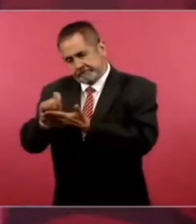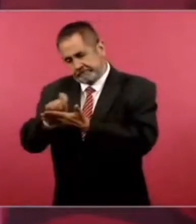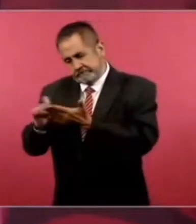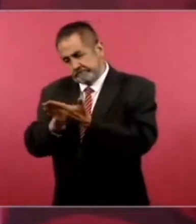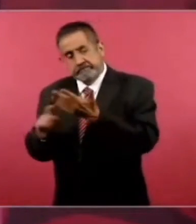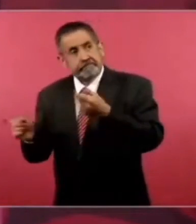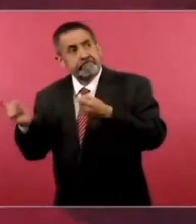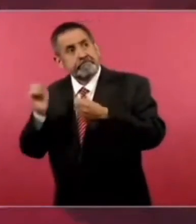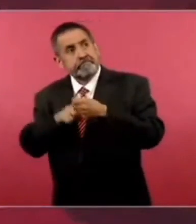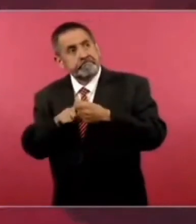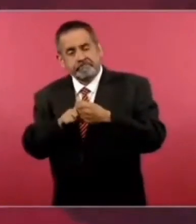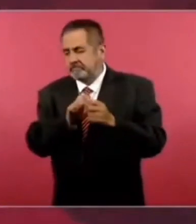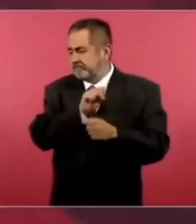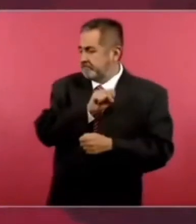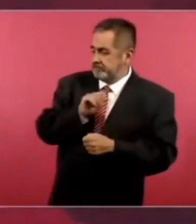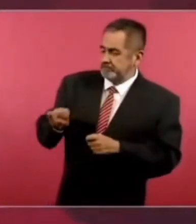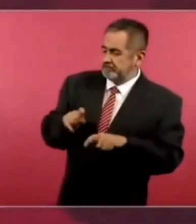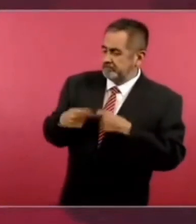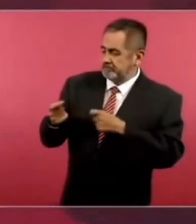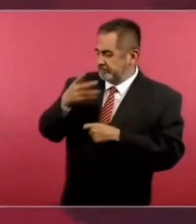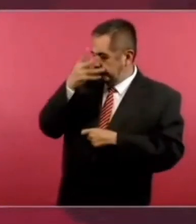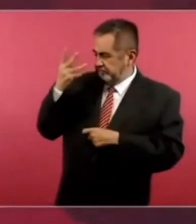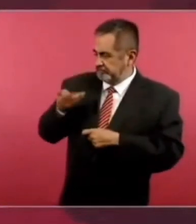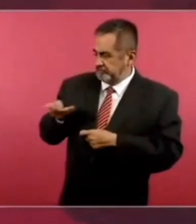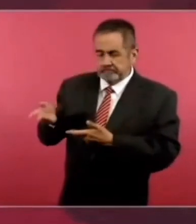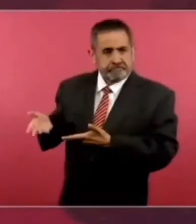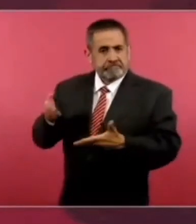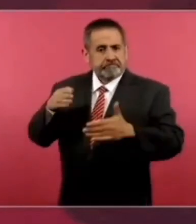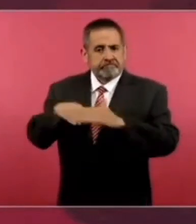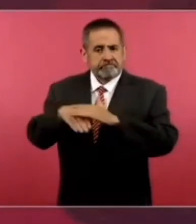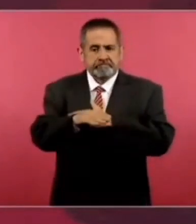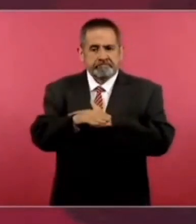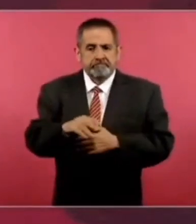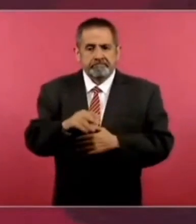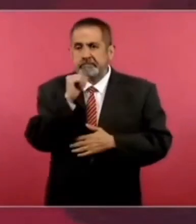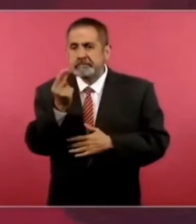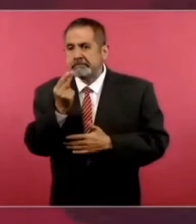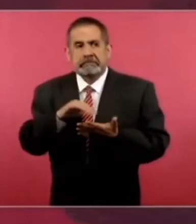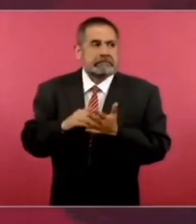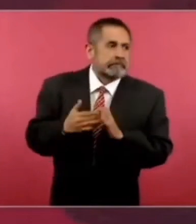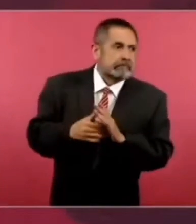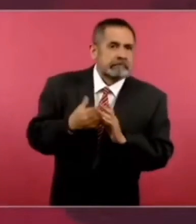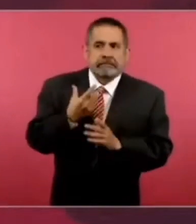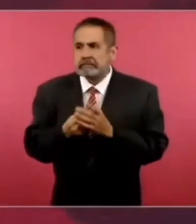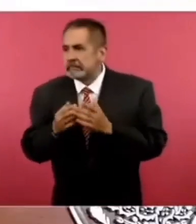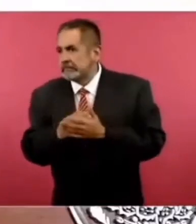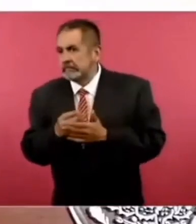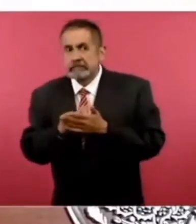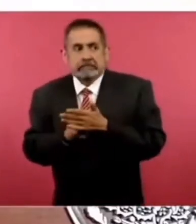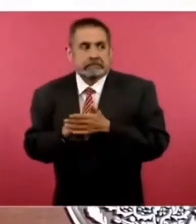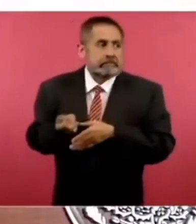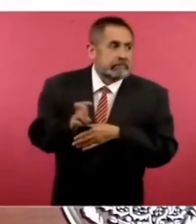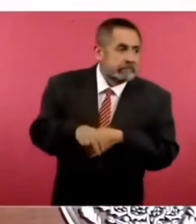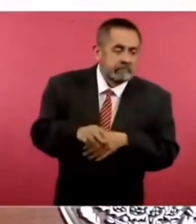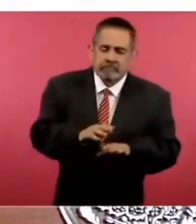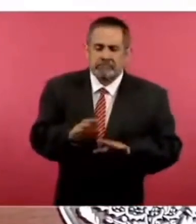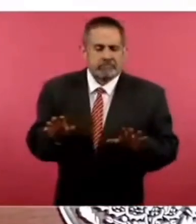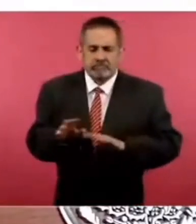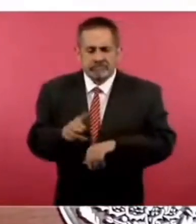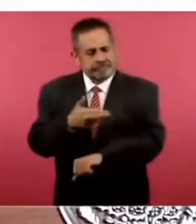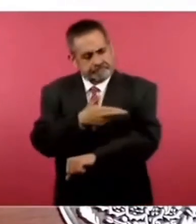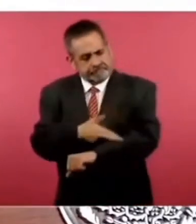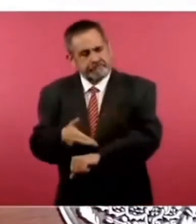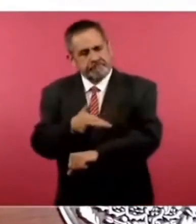puedan llegar a Estados Unidos y que no se vean obligados a entrar de manera ilegal